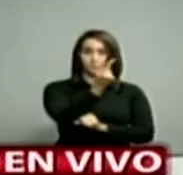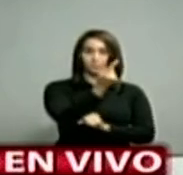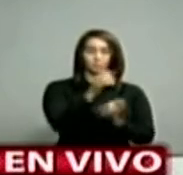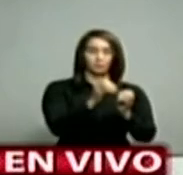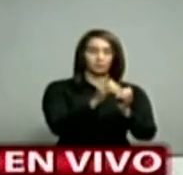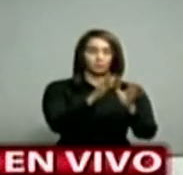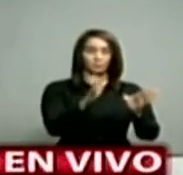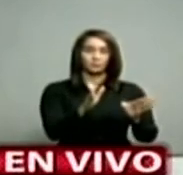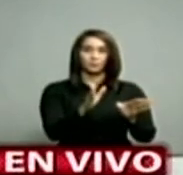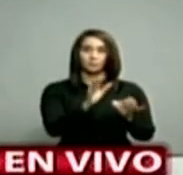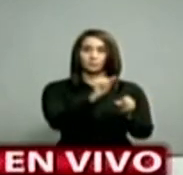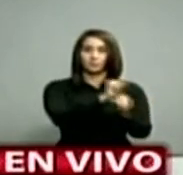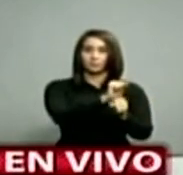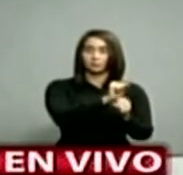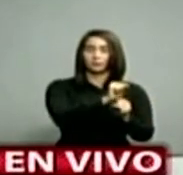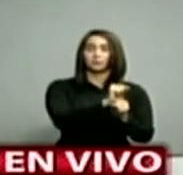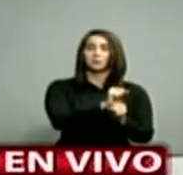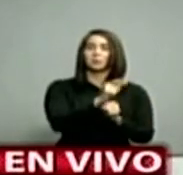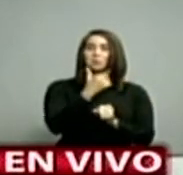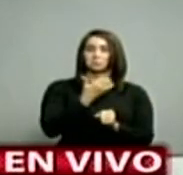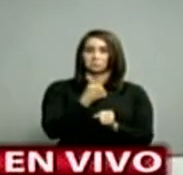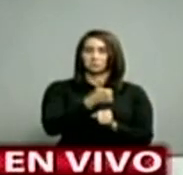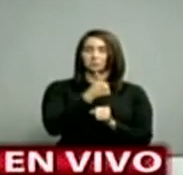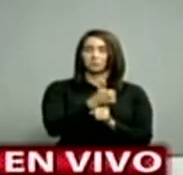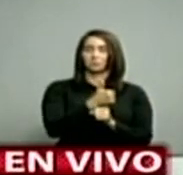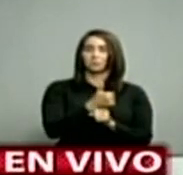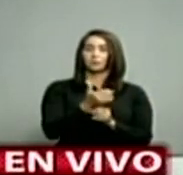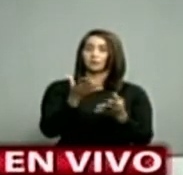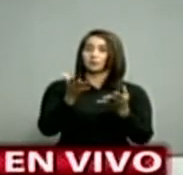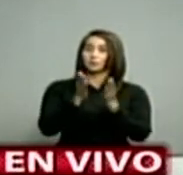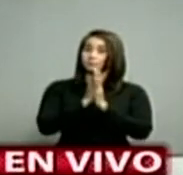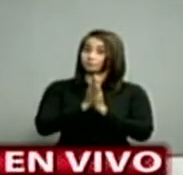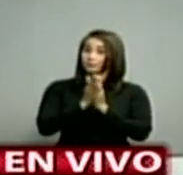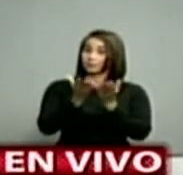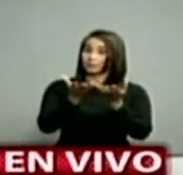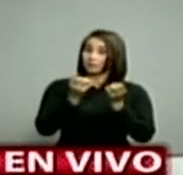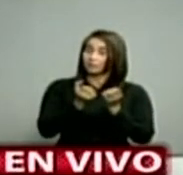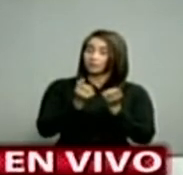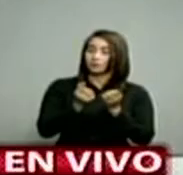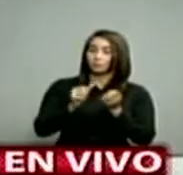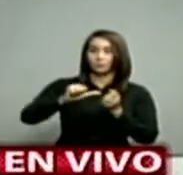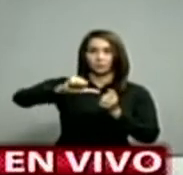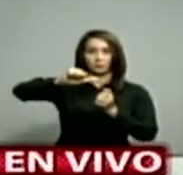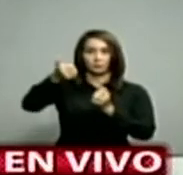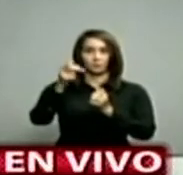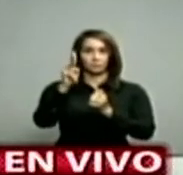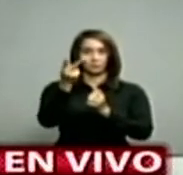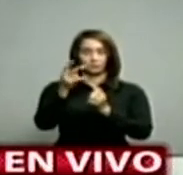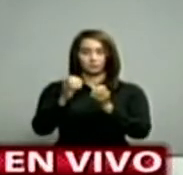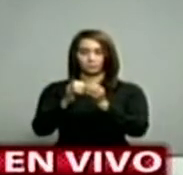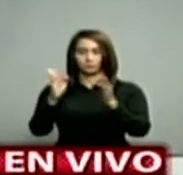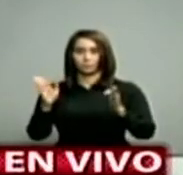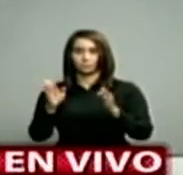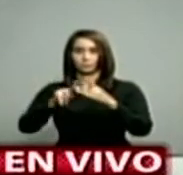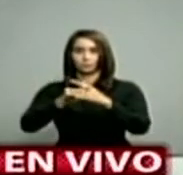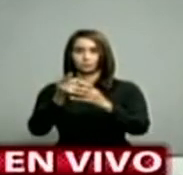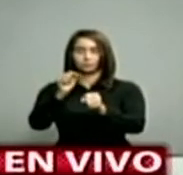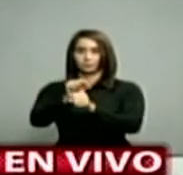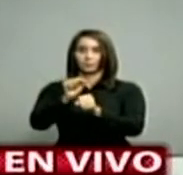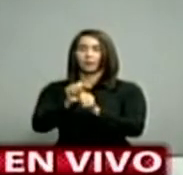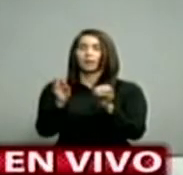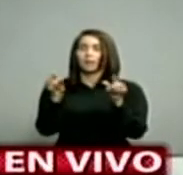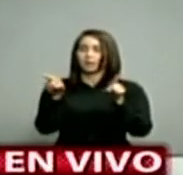y Esperamos que a partir del inicio de esta segunda fase de expansión podamos mantener